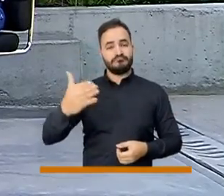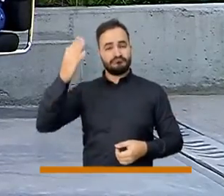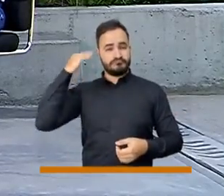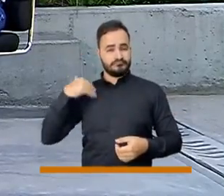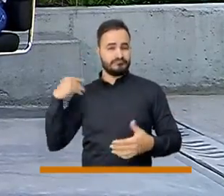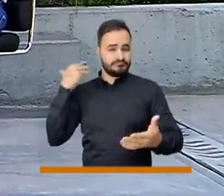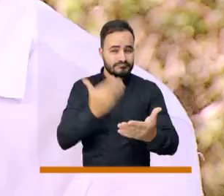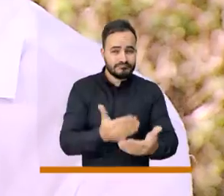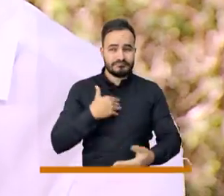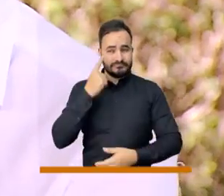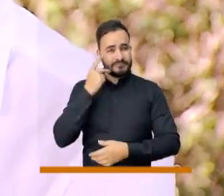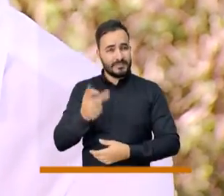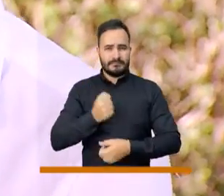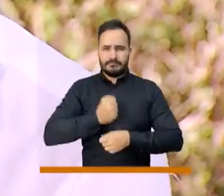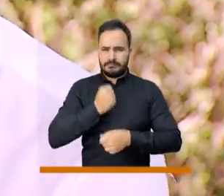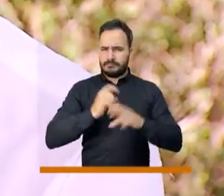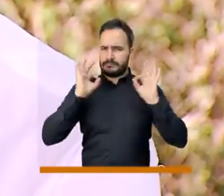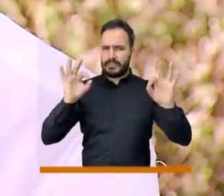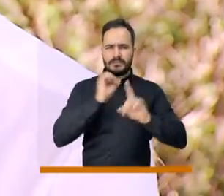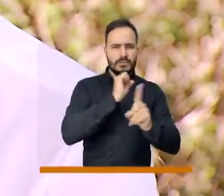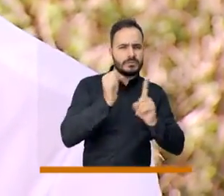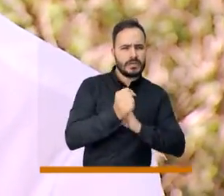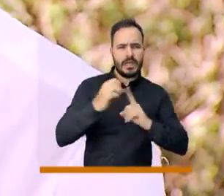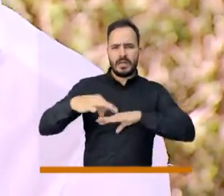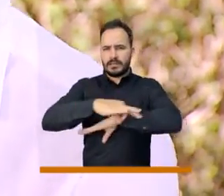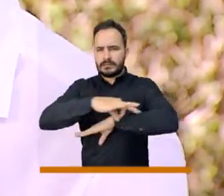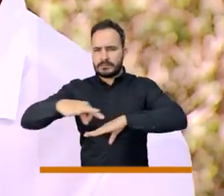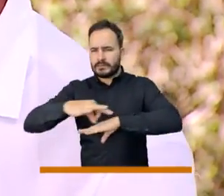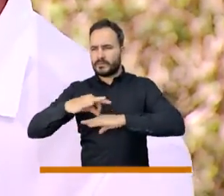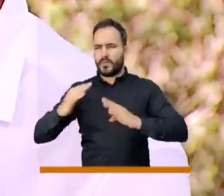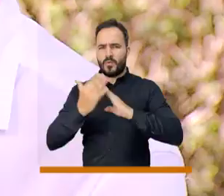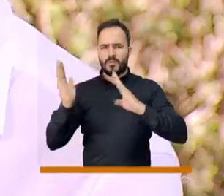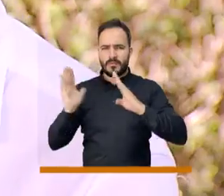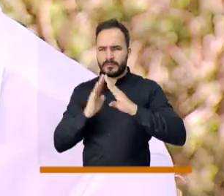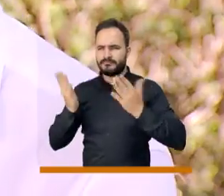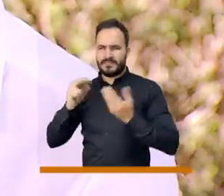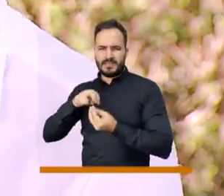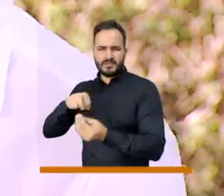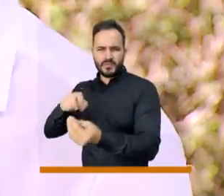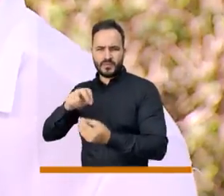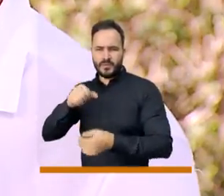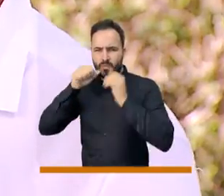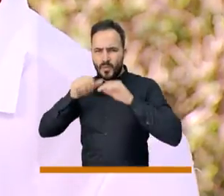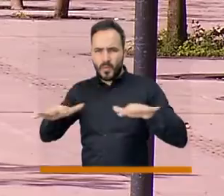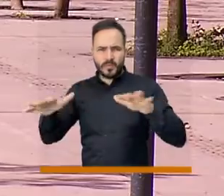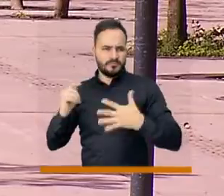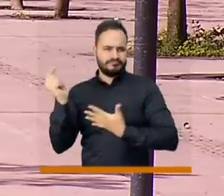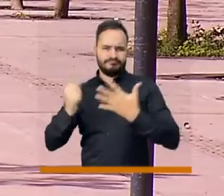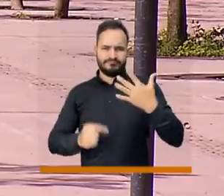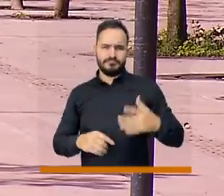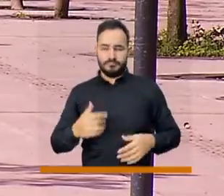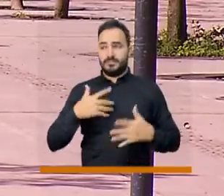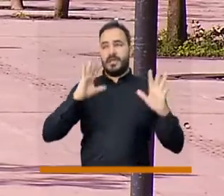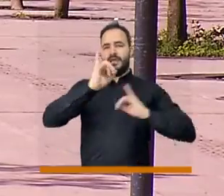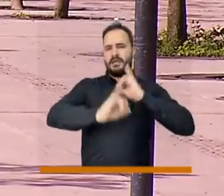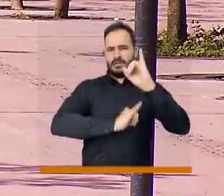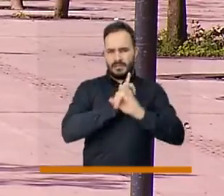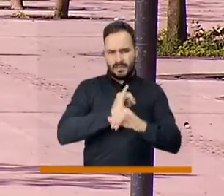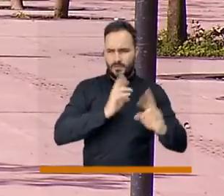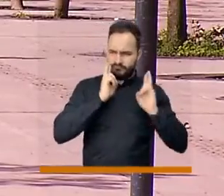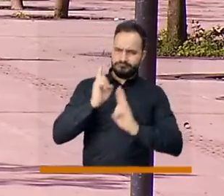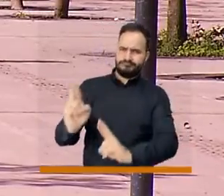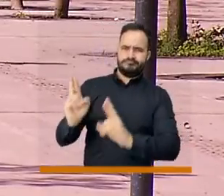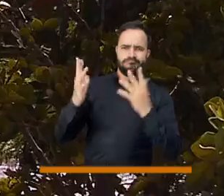trabajo muy interesante desde el punto de vista social, arquitectónico, urbanístico, en temas de transporte público, que ha sido